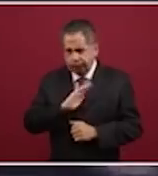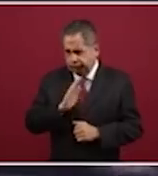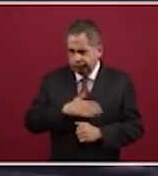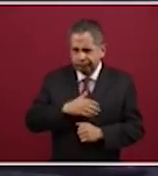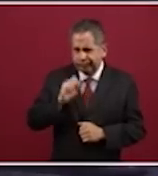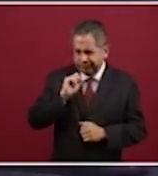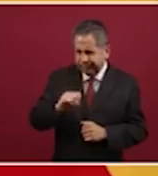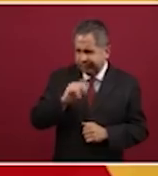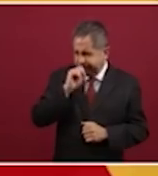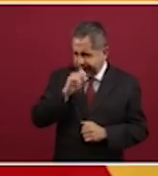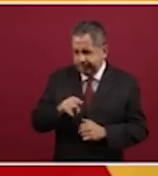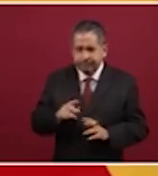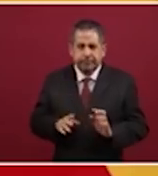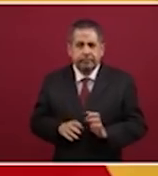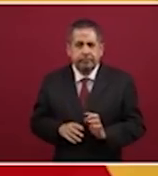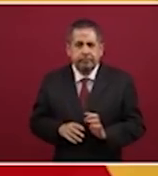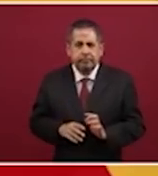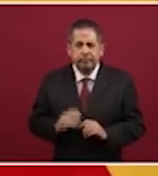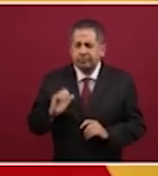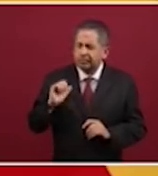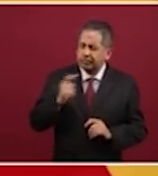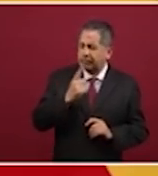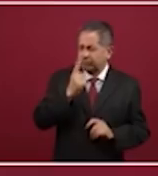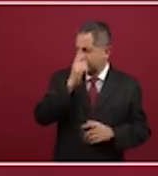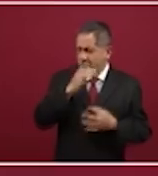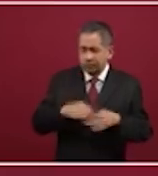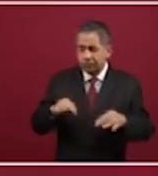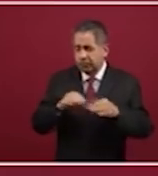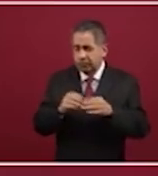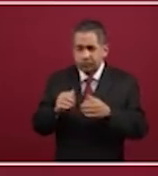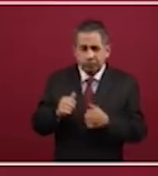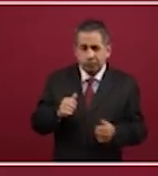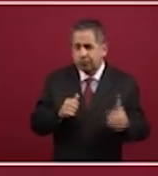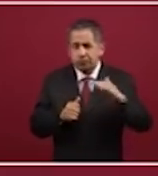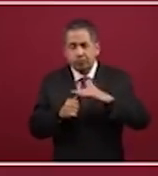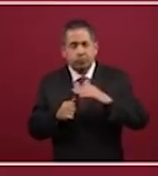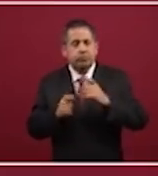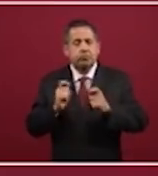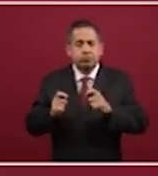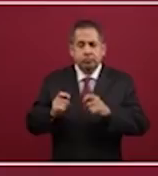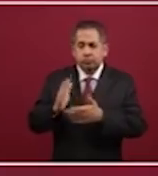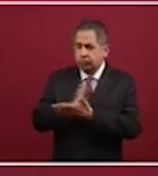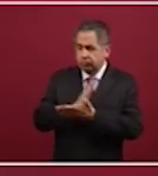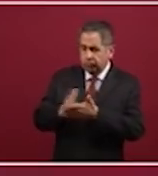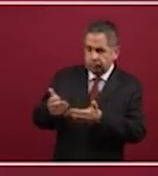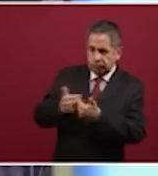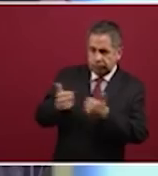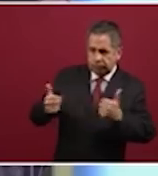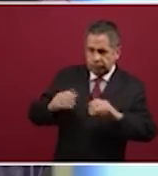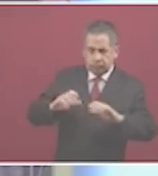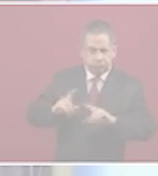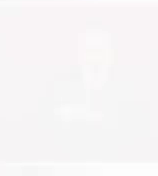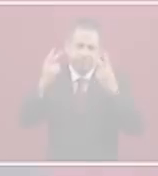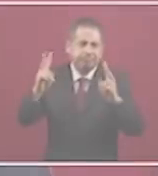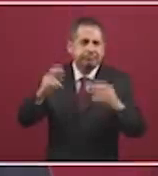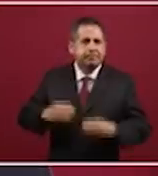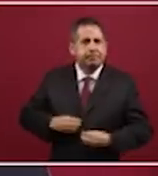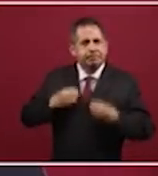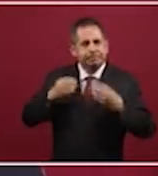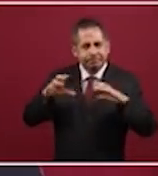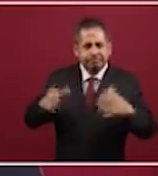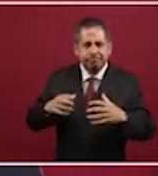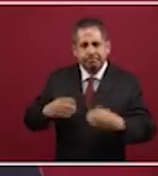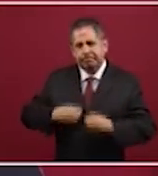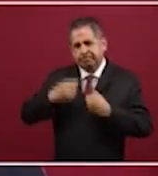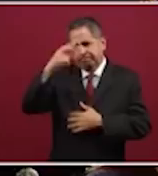y por encima de todo, porque hay que separar y distinguir.